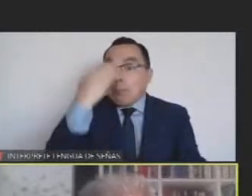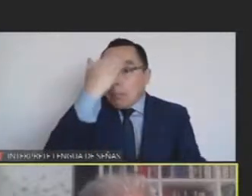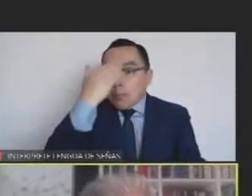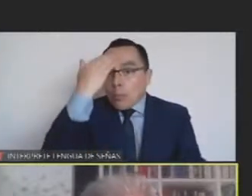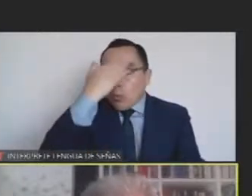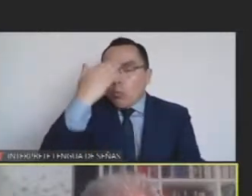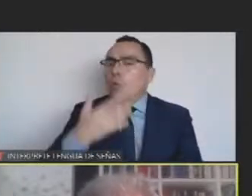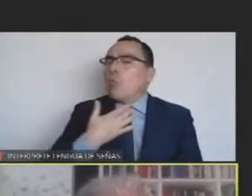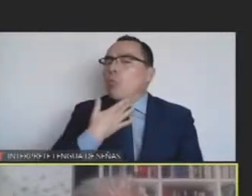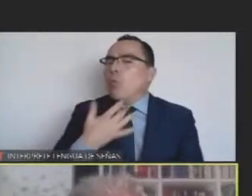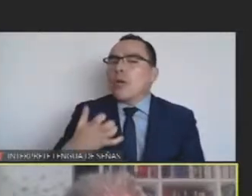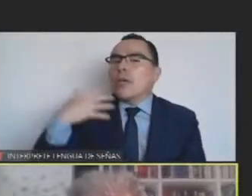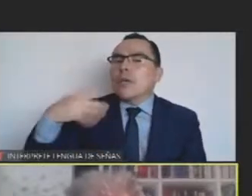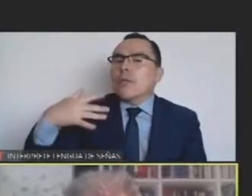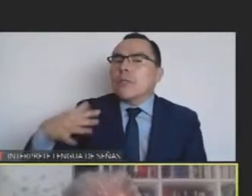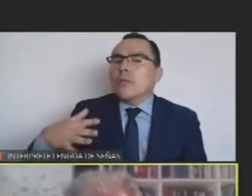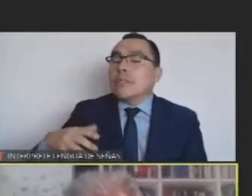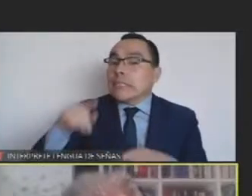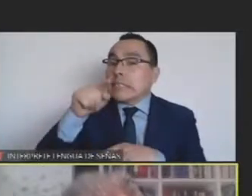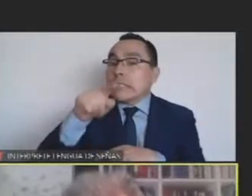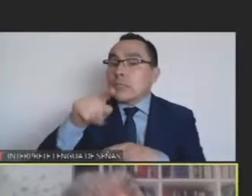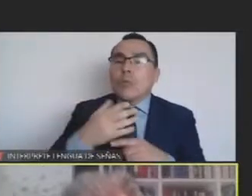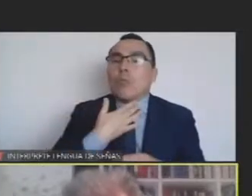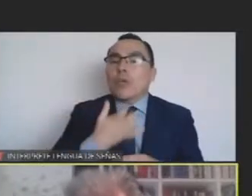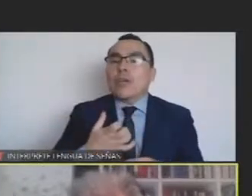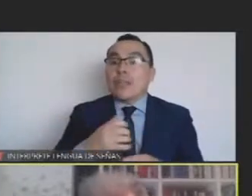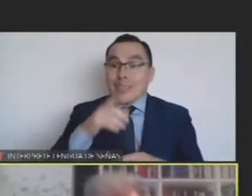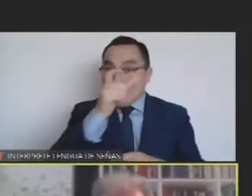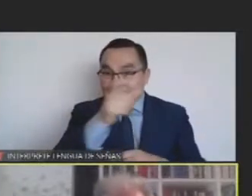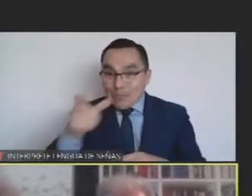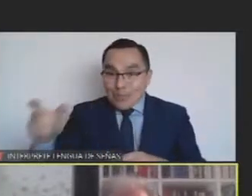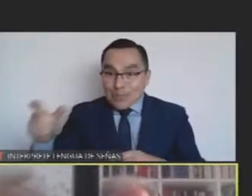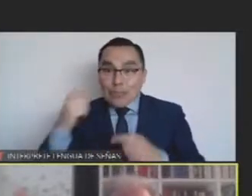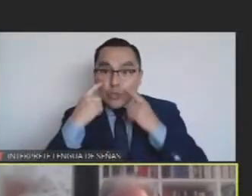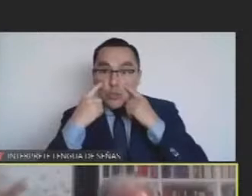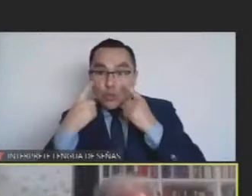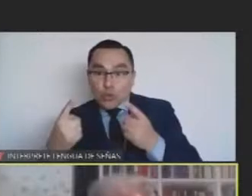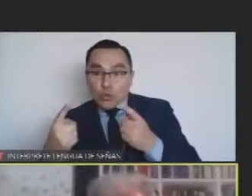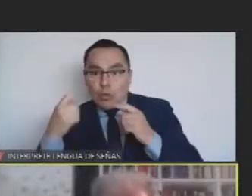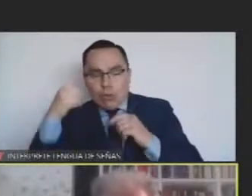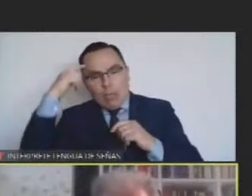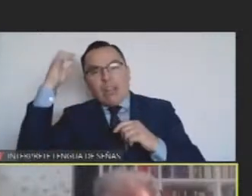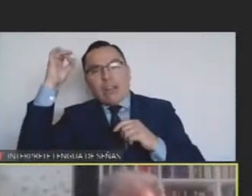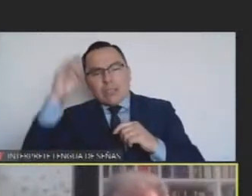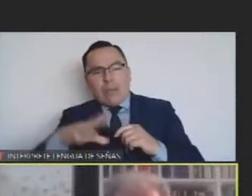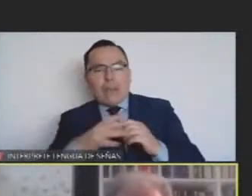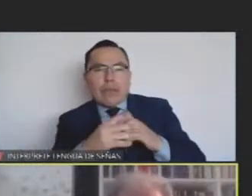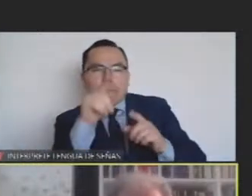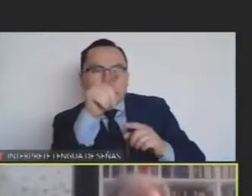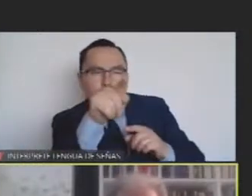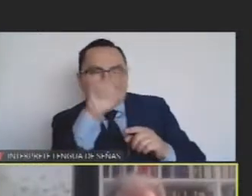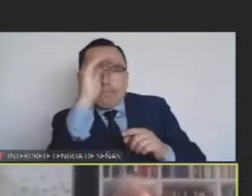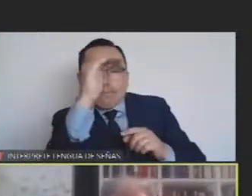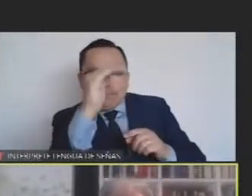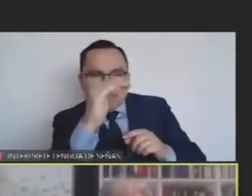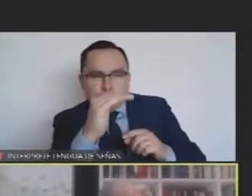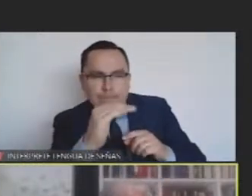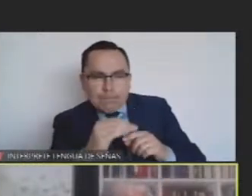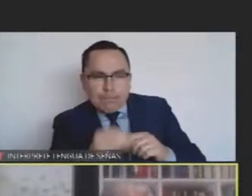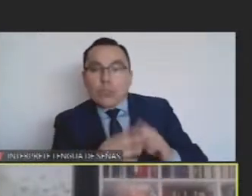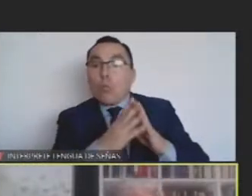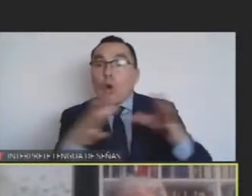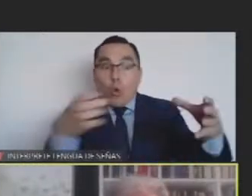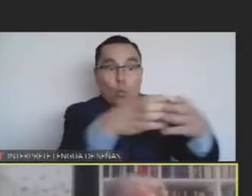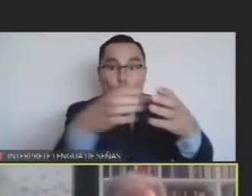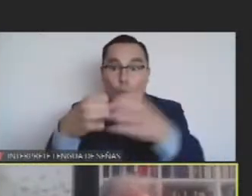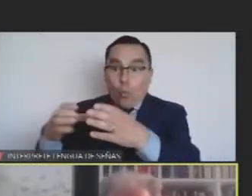importa? Primero, porque la gente se cuida más si sabe y cree en las cifras. En particular, si tengo datos por comuna de